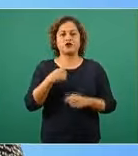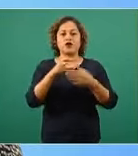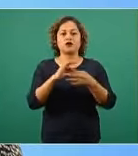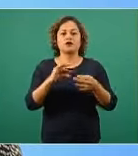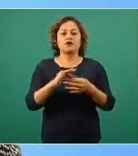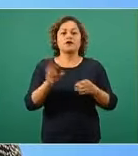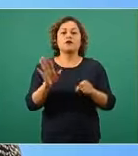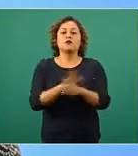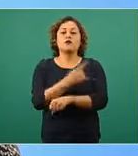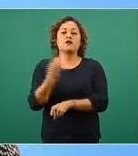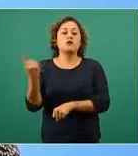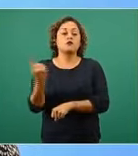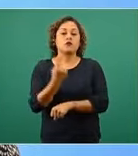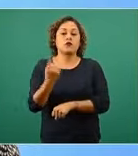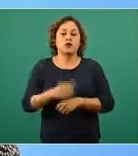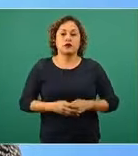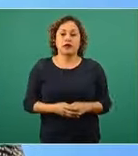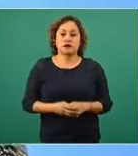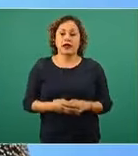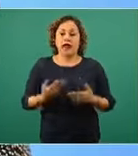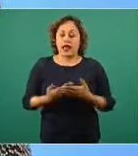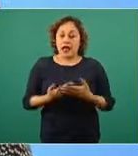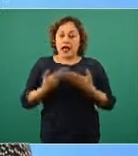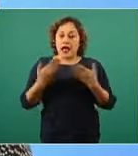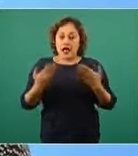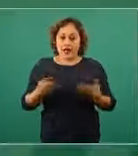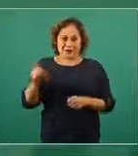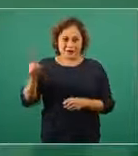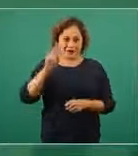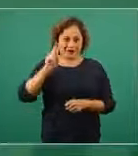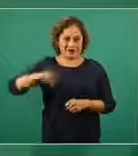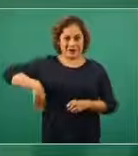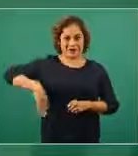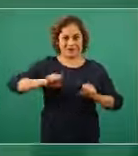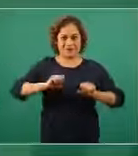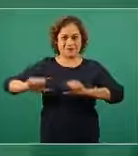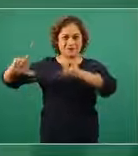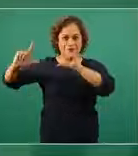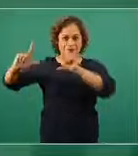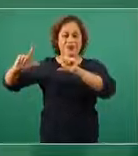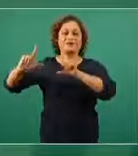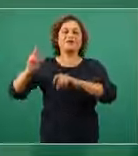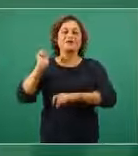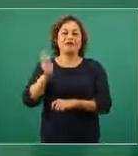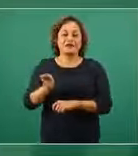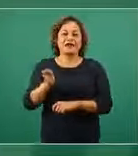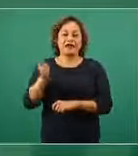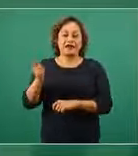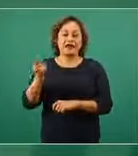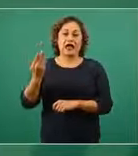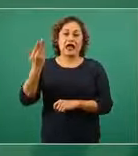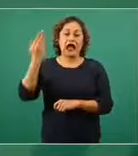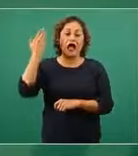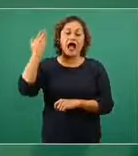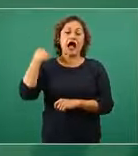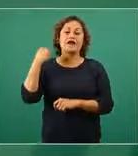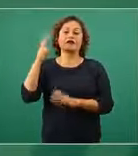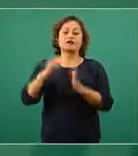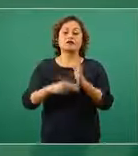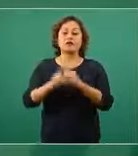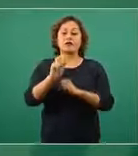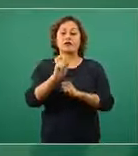la cantidad de casos que obtuvimos en esta segunda oleada, ustedes vieron el primer gráfico, sobrepasa por mucho la primera oleada que se presentó en